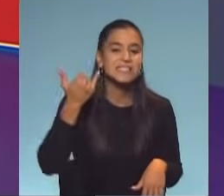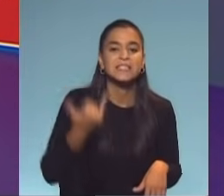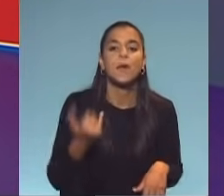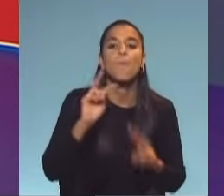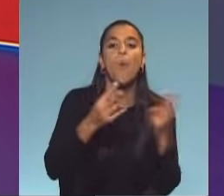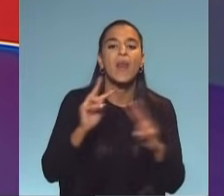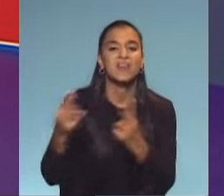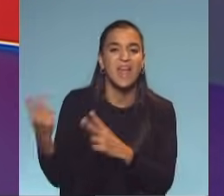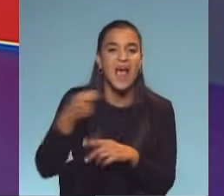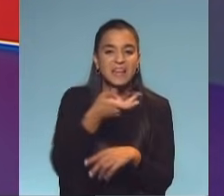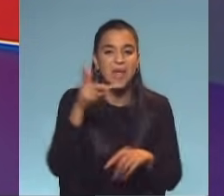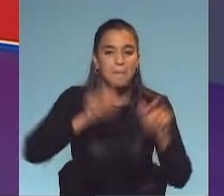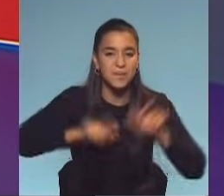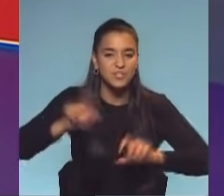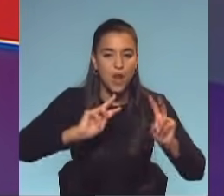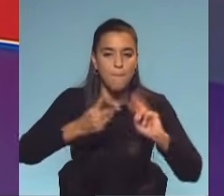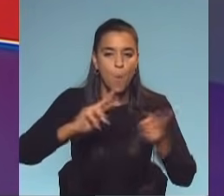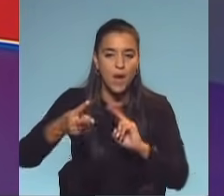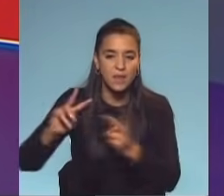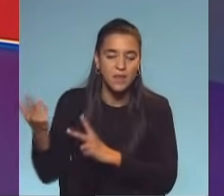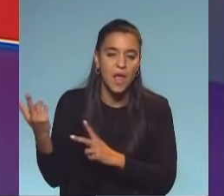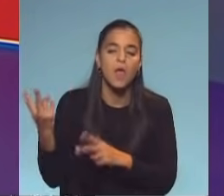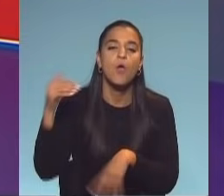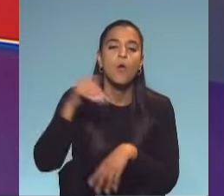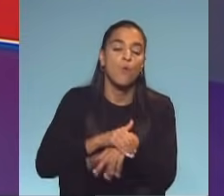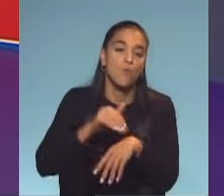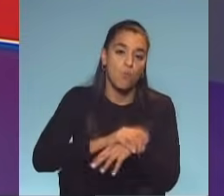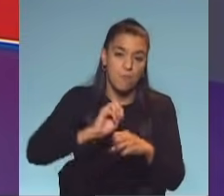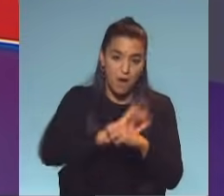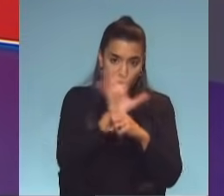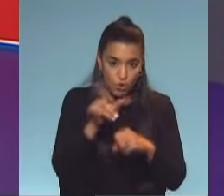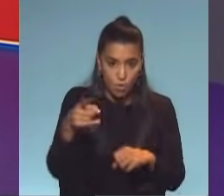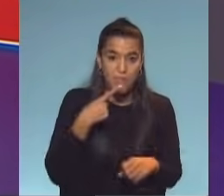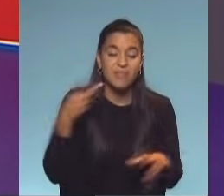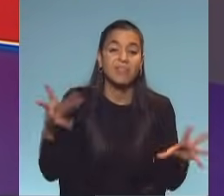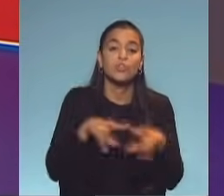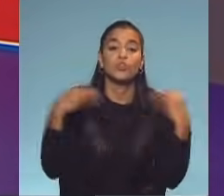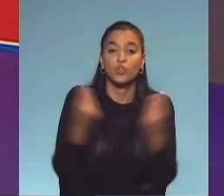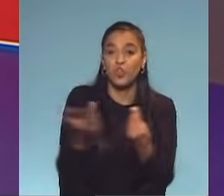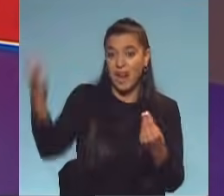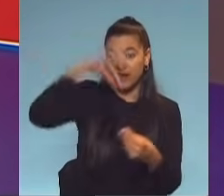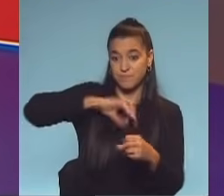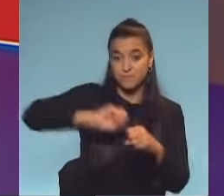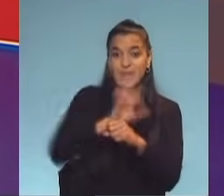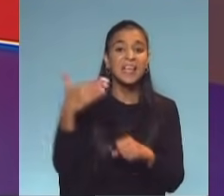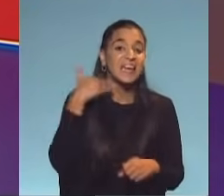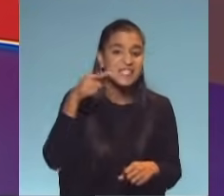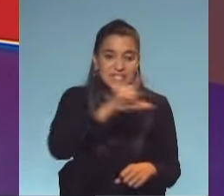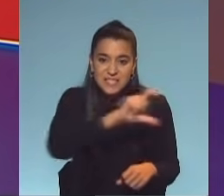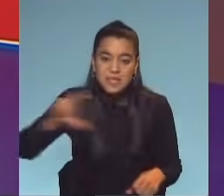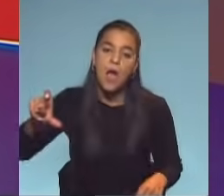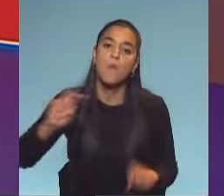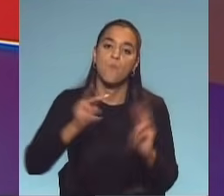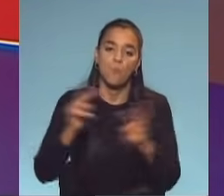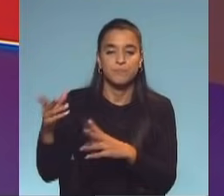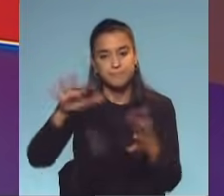de letalidad, es la cantidad de personas que fallece dentro del total de personas que ha contraído la enfermedad. Vemos que sigue estando